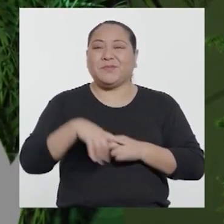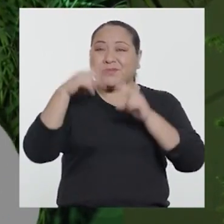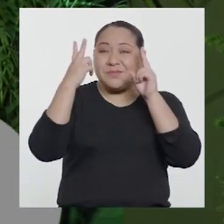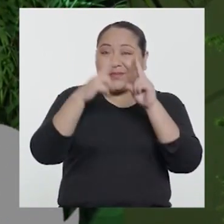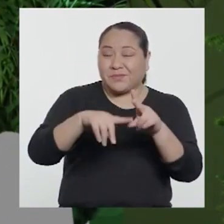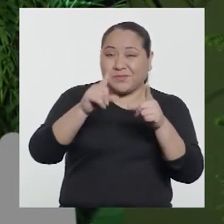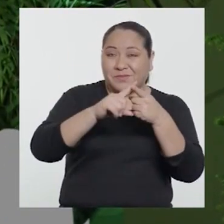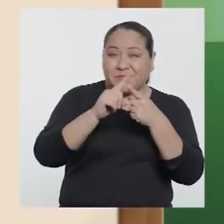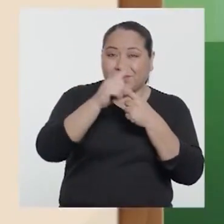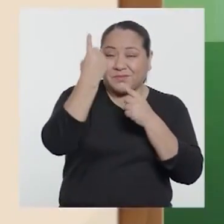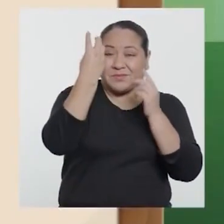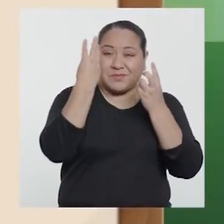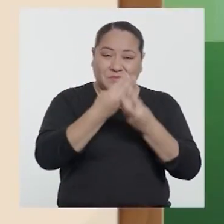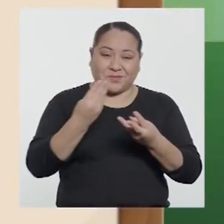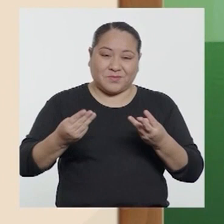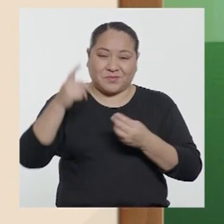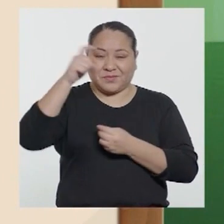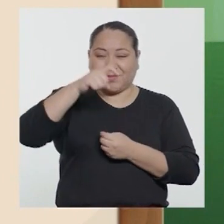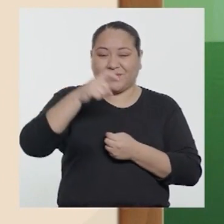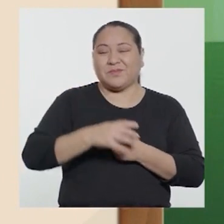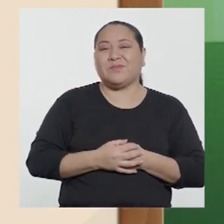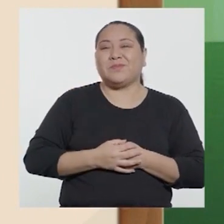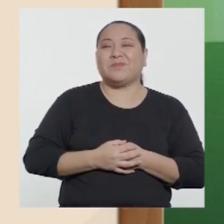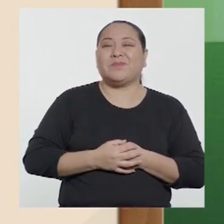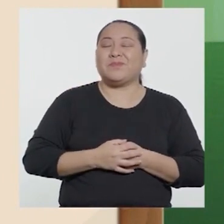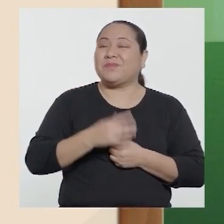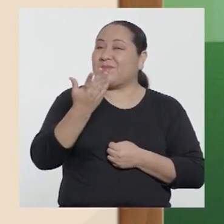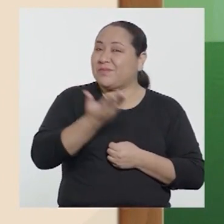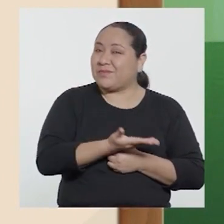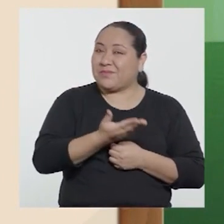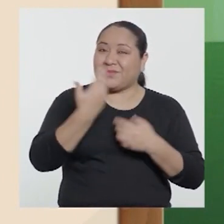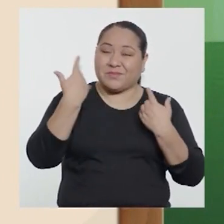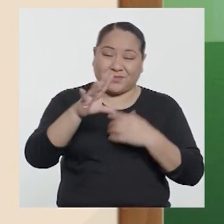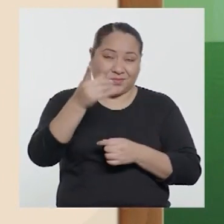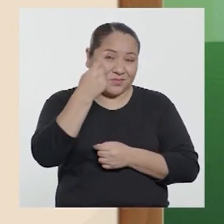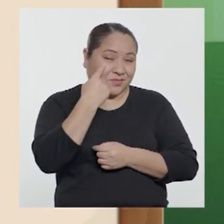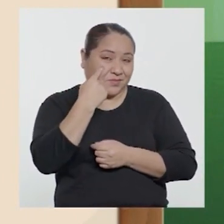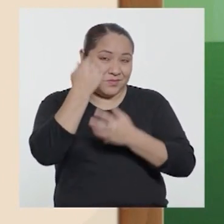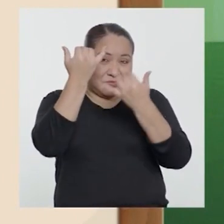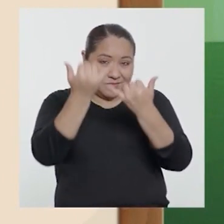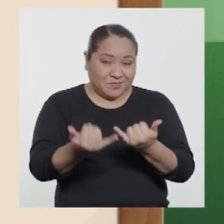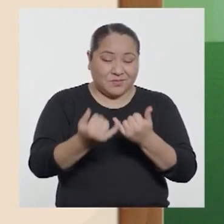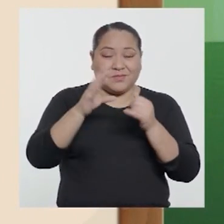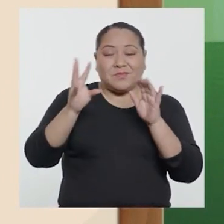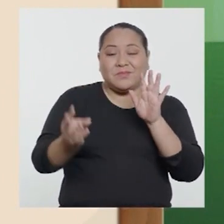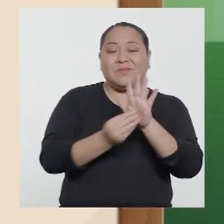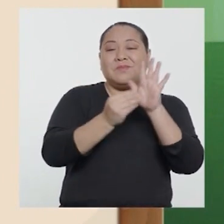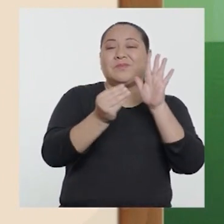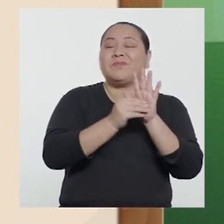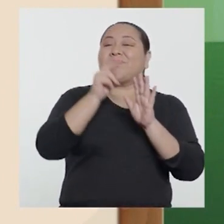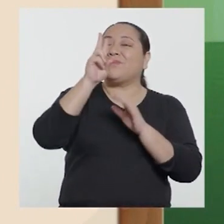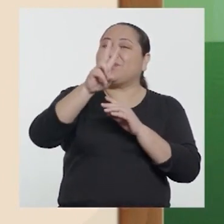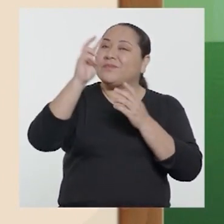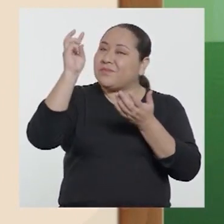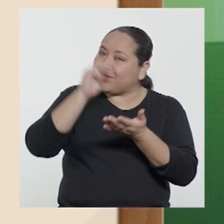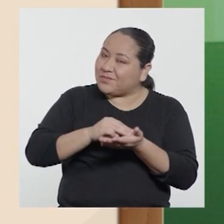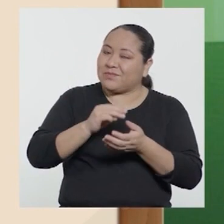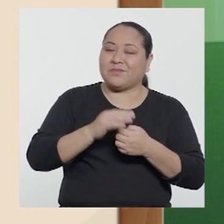Veamos primero los materiales que se necesitan. Y con lo que hemos conocido hoy, he agregado dos